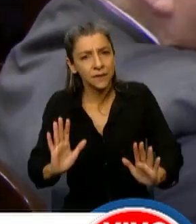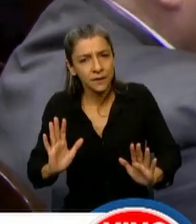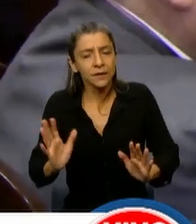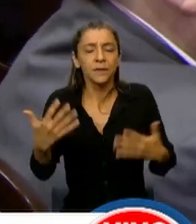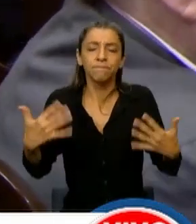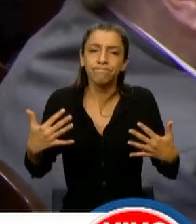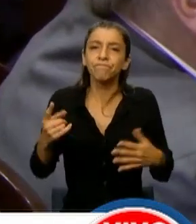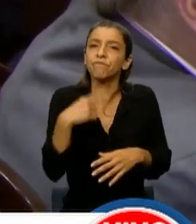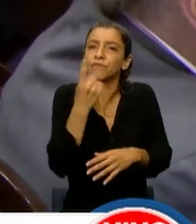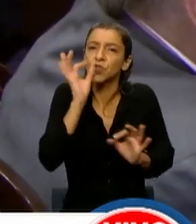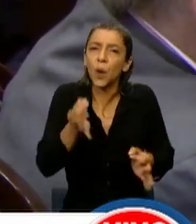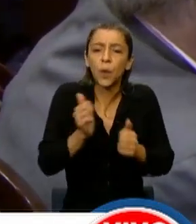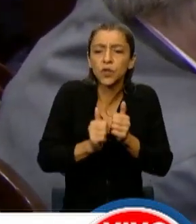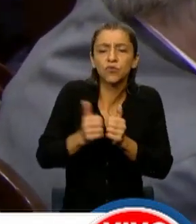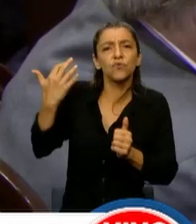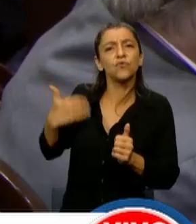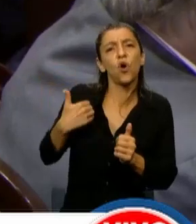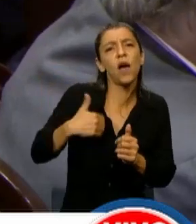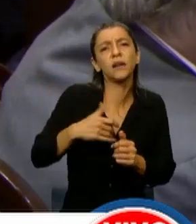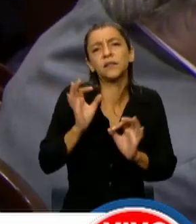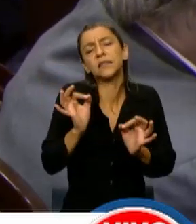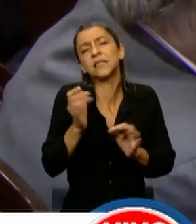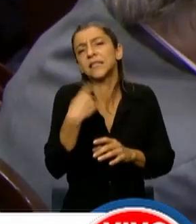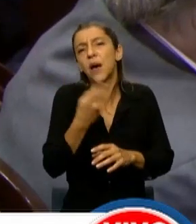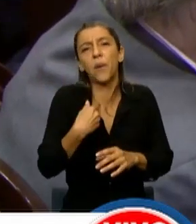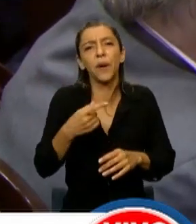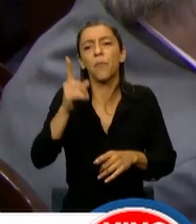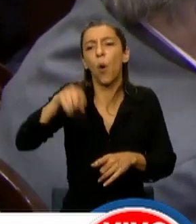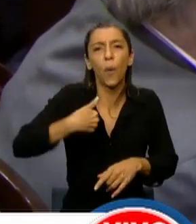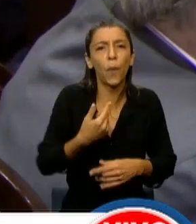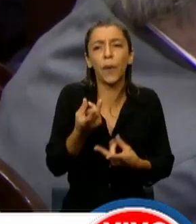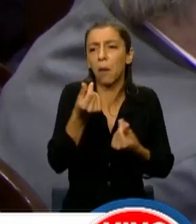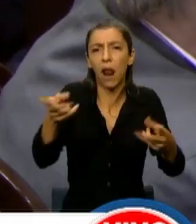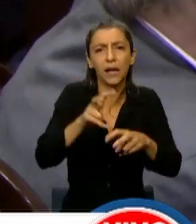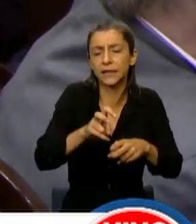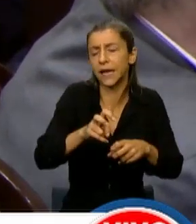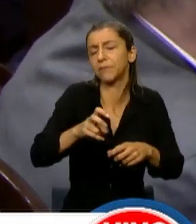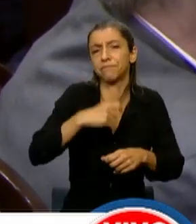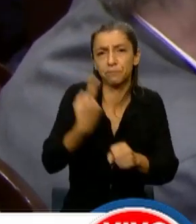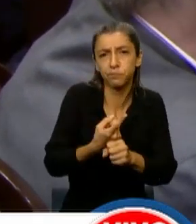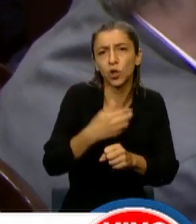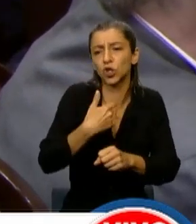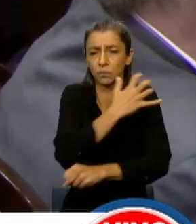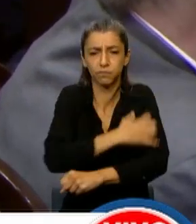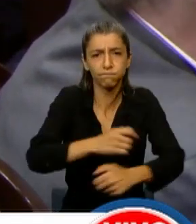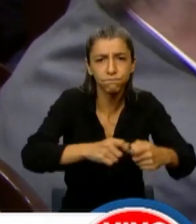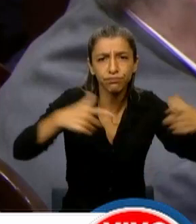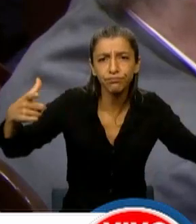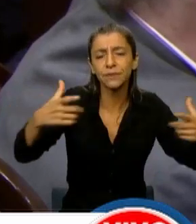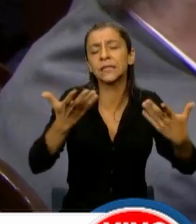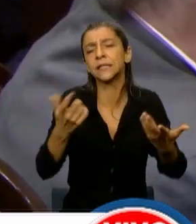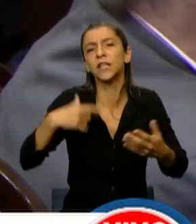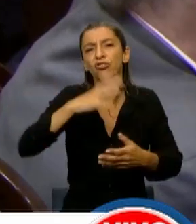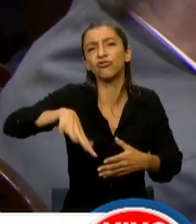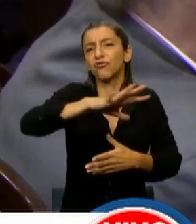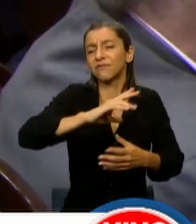generan recesión, generan concentración del ingreso, generan mayor pobreza y mayores dificultades para la